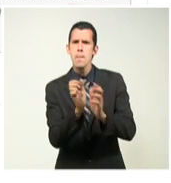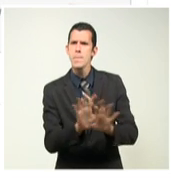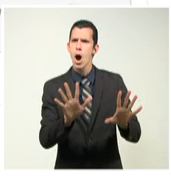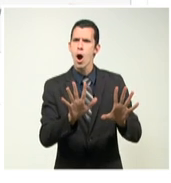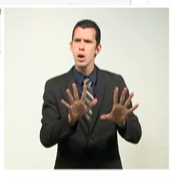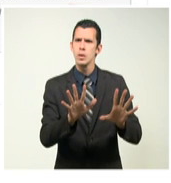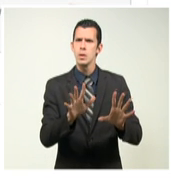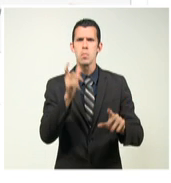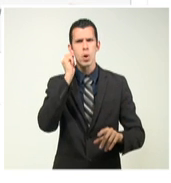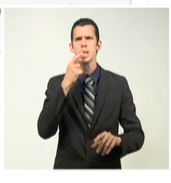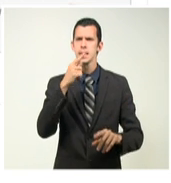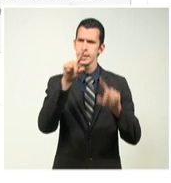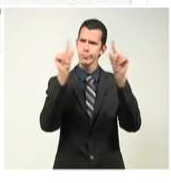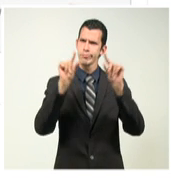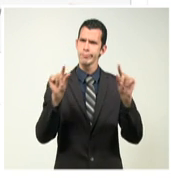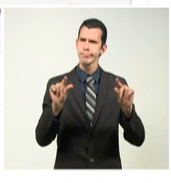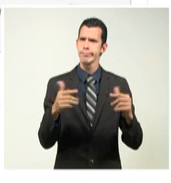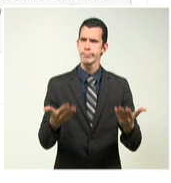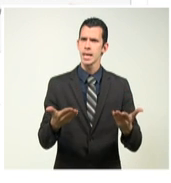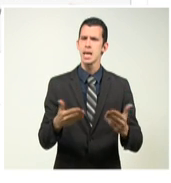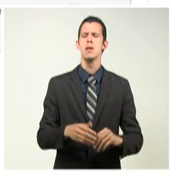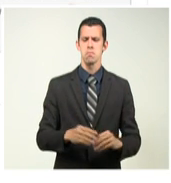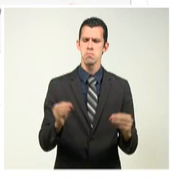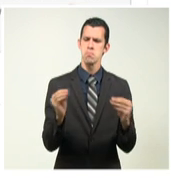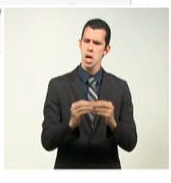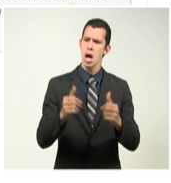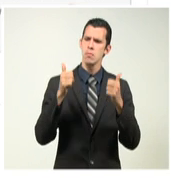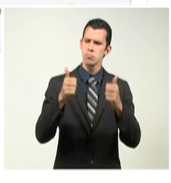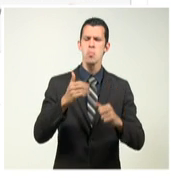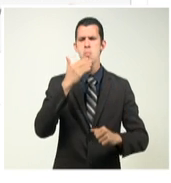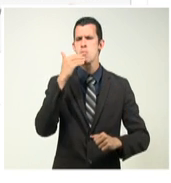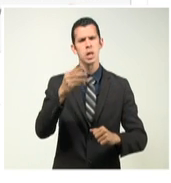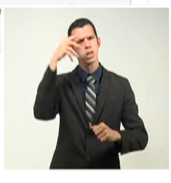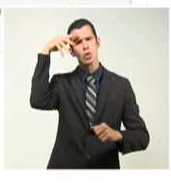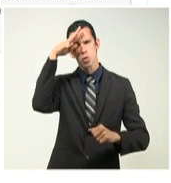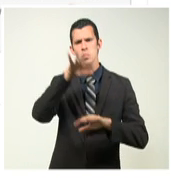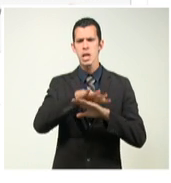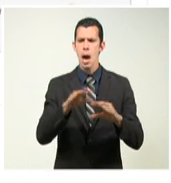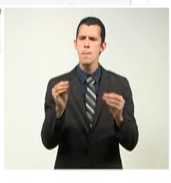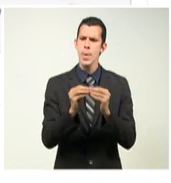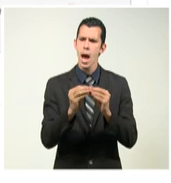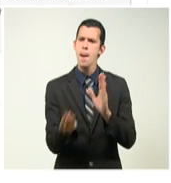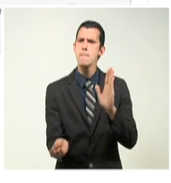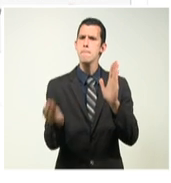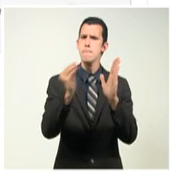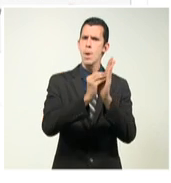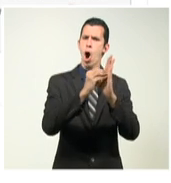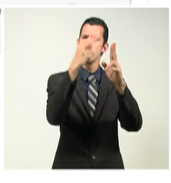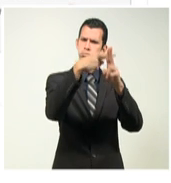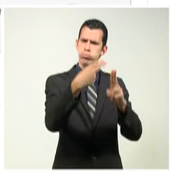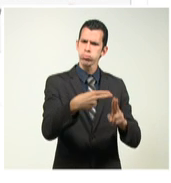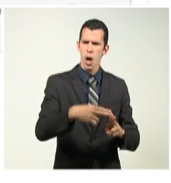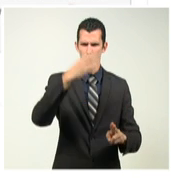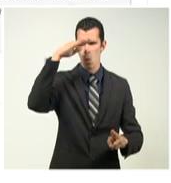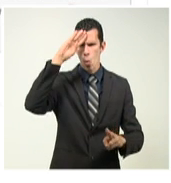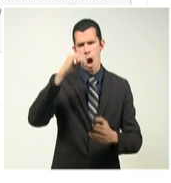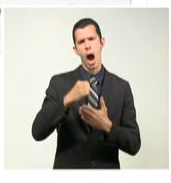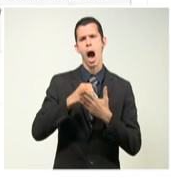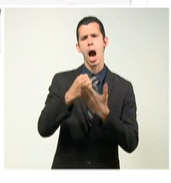al régimen cubano en la lista de patrocinadores del terrorismo, porque es lo correcto y lo